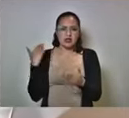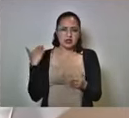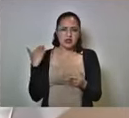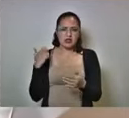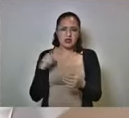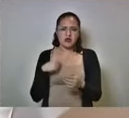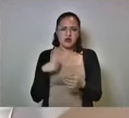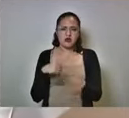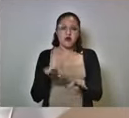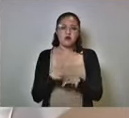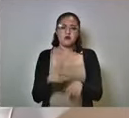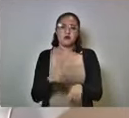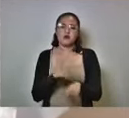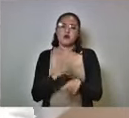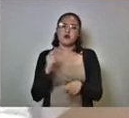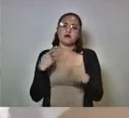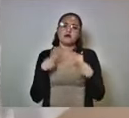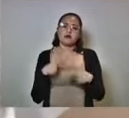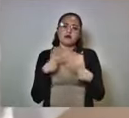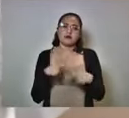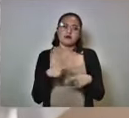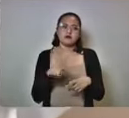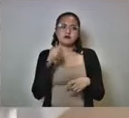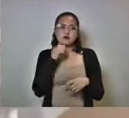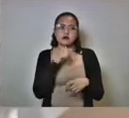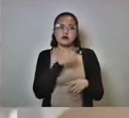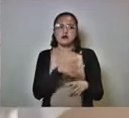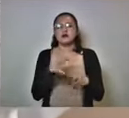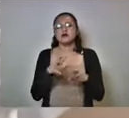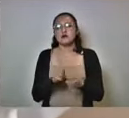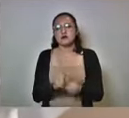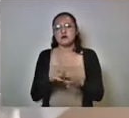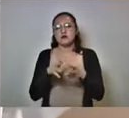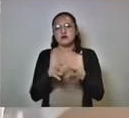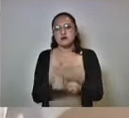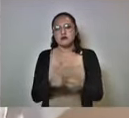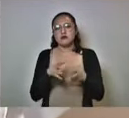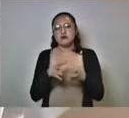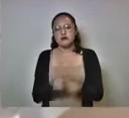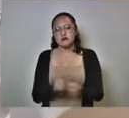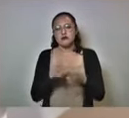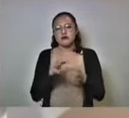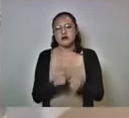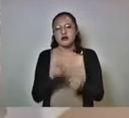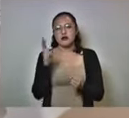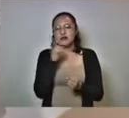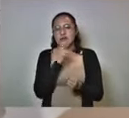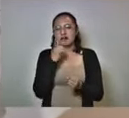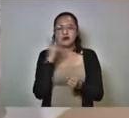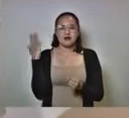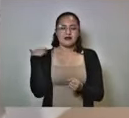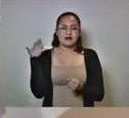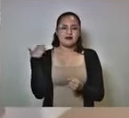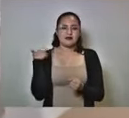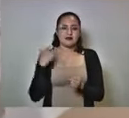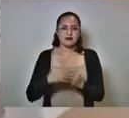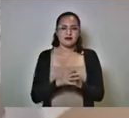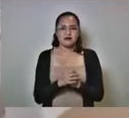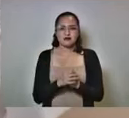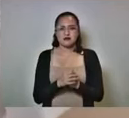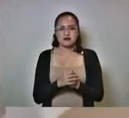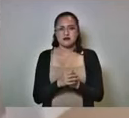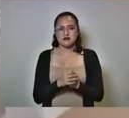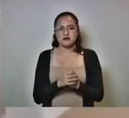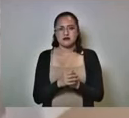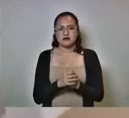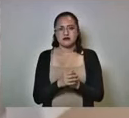de manera asistida por otra persona si va a estar inyectando oxígeno a los pulmones del